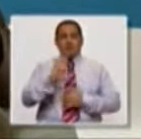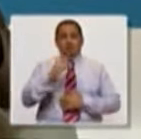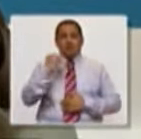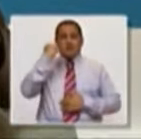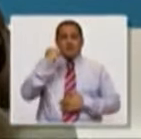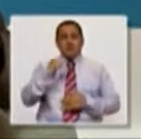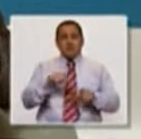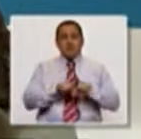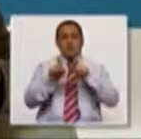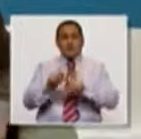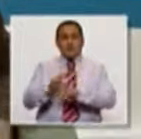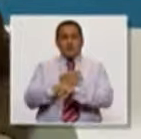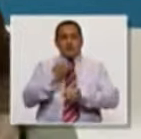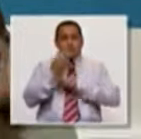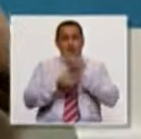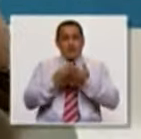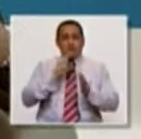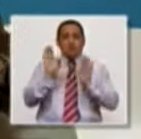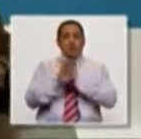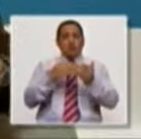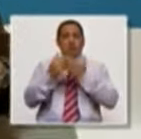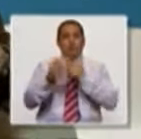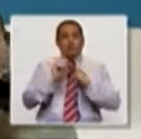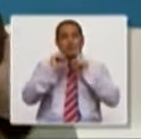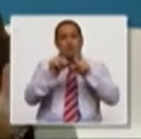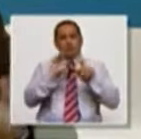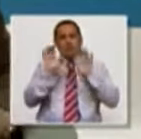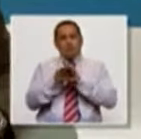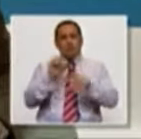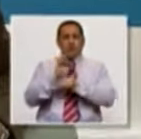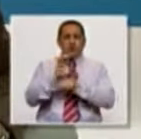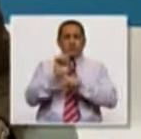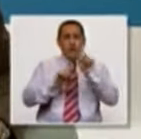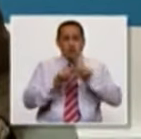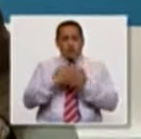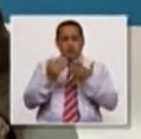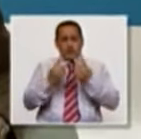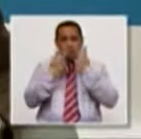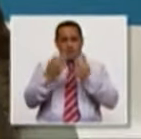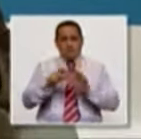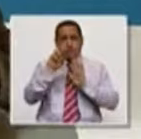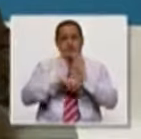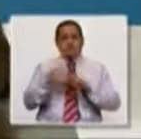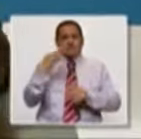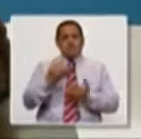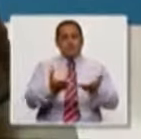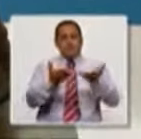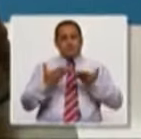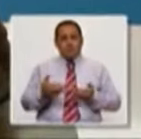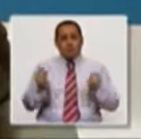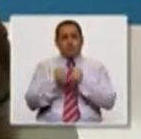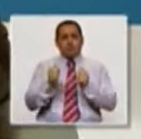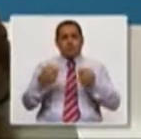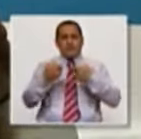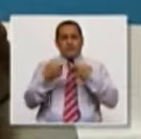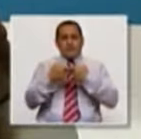nos vamos, no sin antes siempre recordarles que cualquier comentario o sugerencia que ustedes estimen puede ser tema de este programa, nos lo hagan llegar a través de nuestras